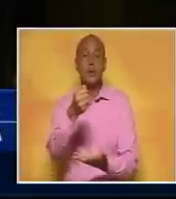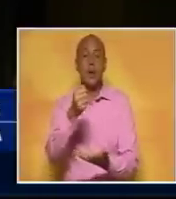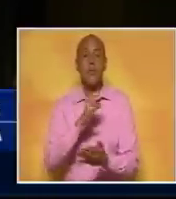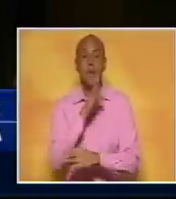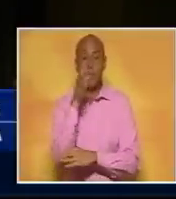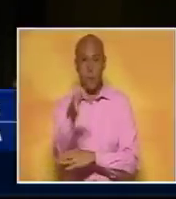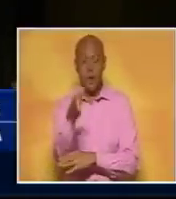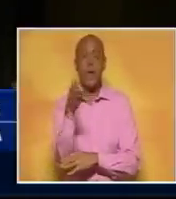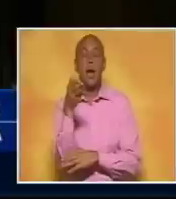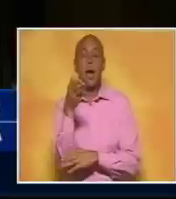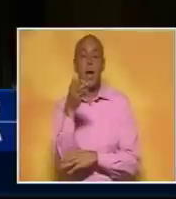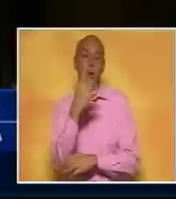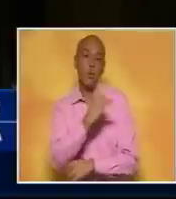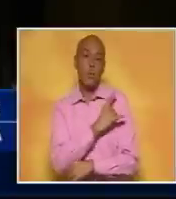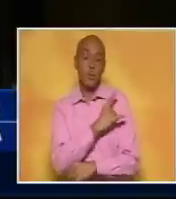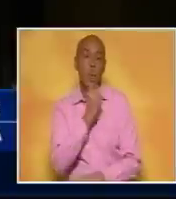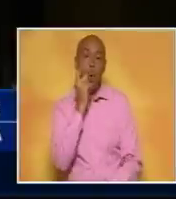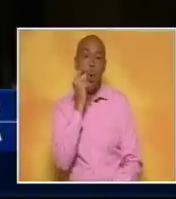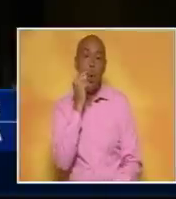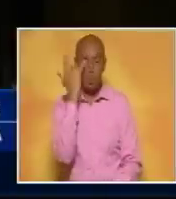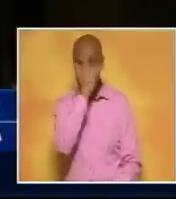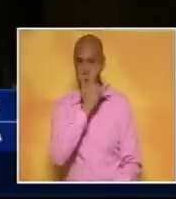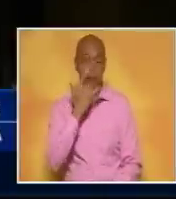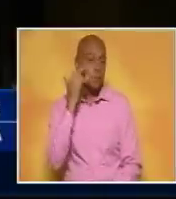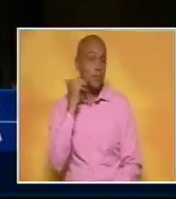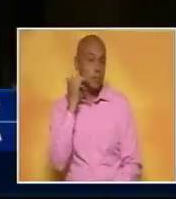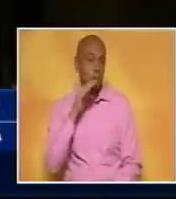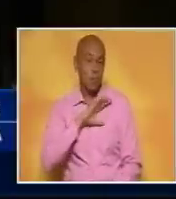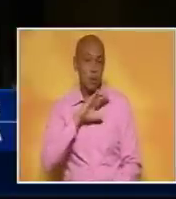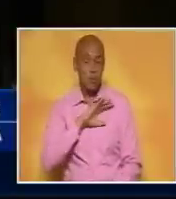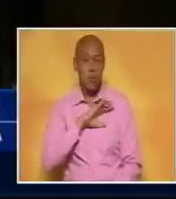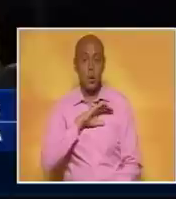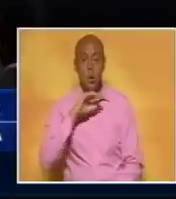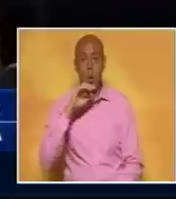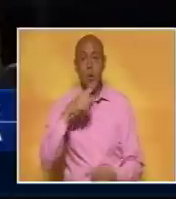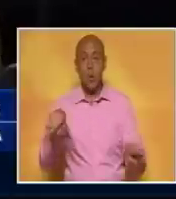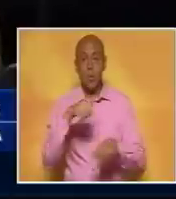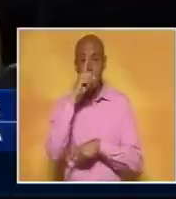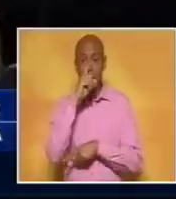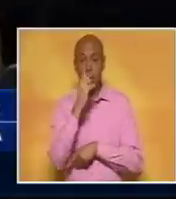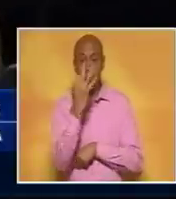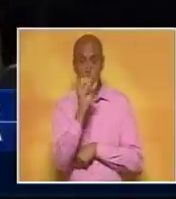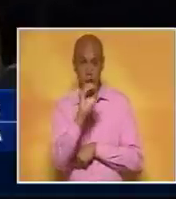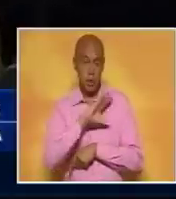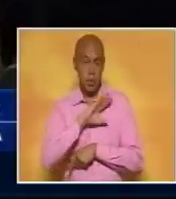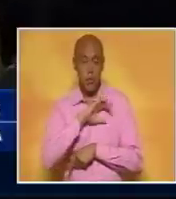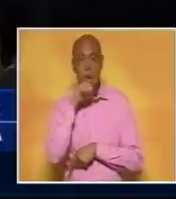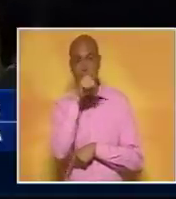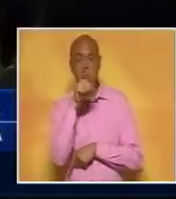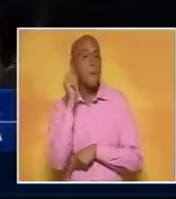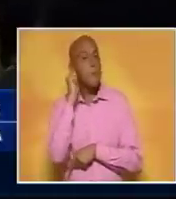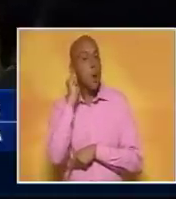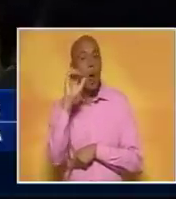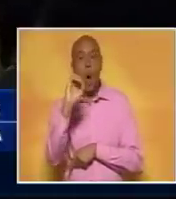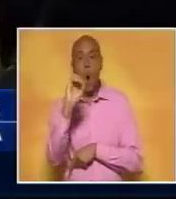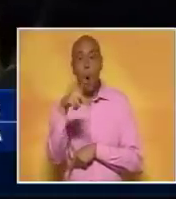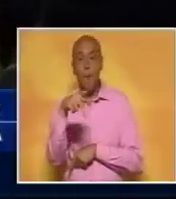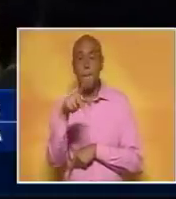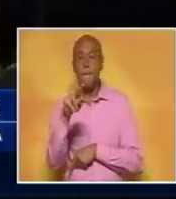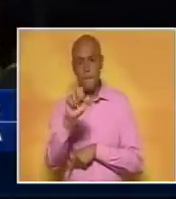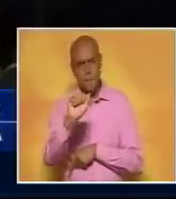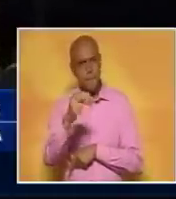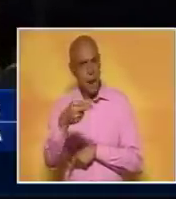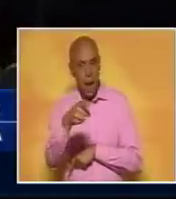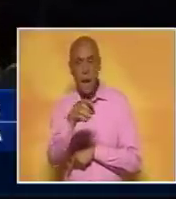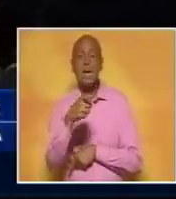Hombres Afroamericanos por el aniversario número 30 del programa que lleva su nombre. Oprah aumentó su inversión total a $25